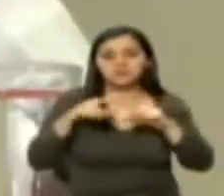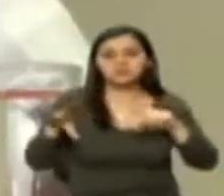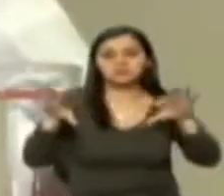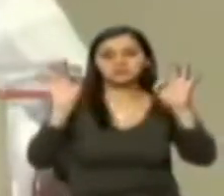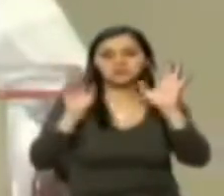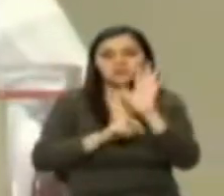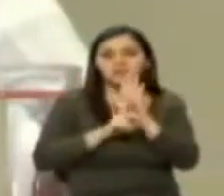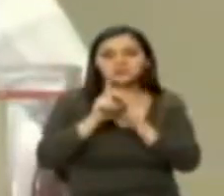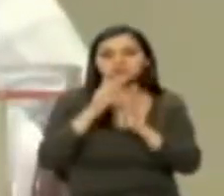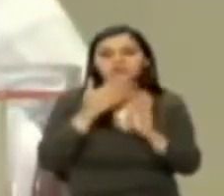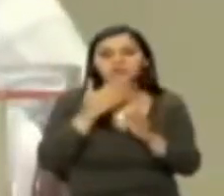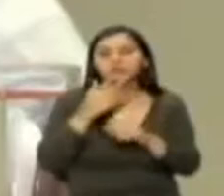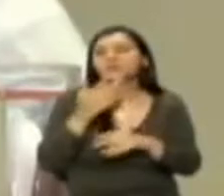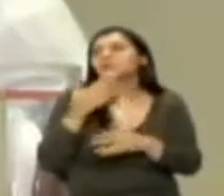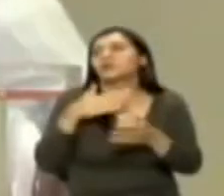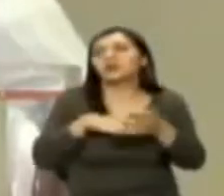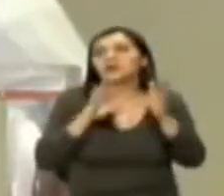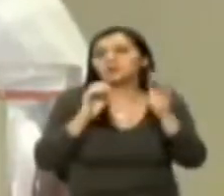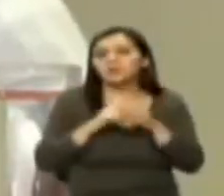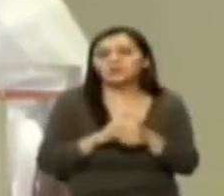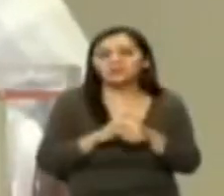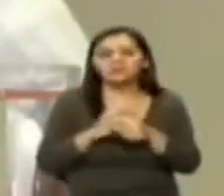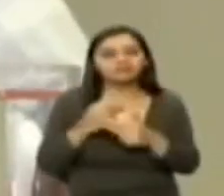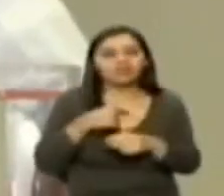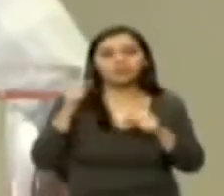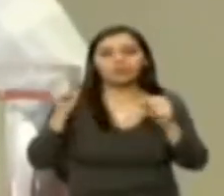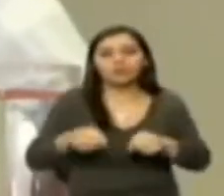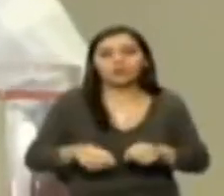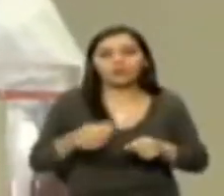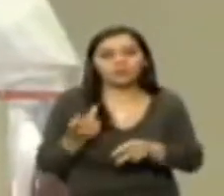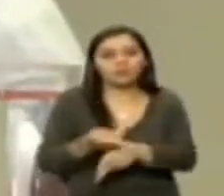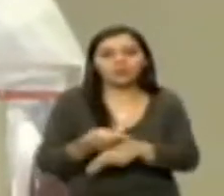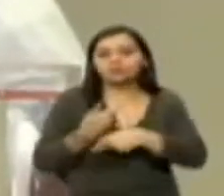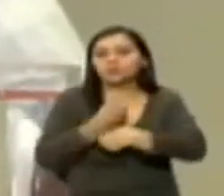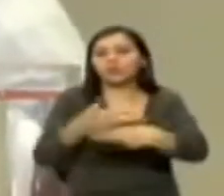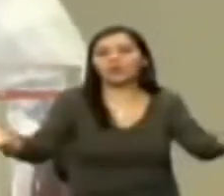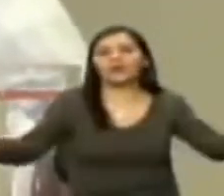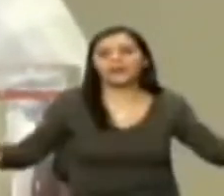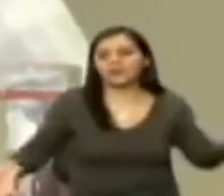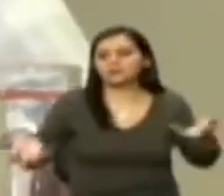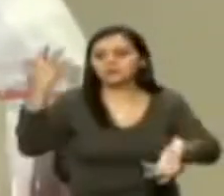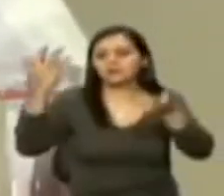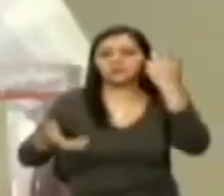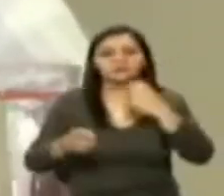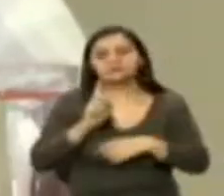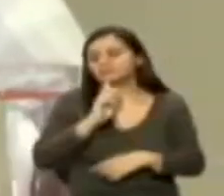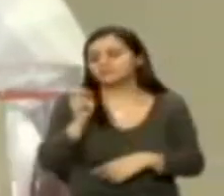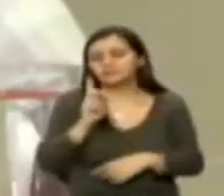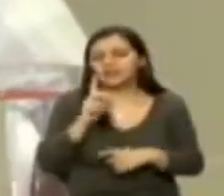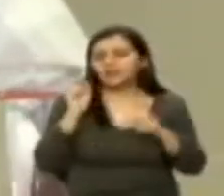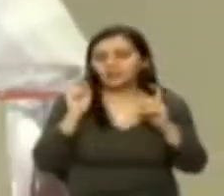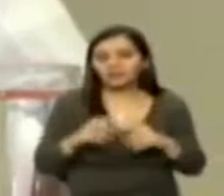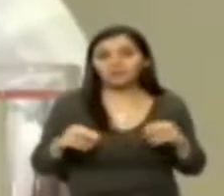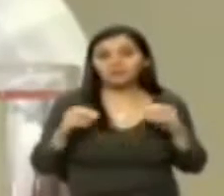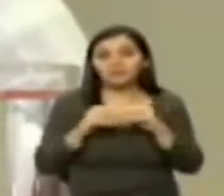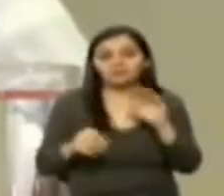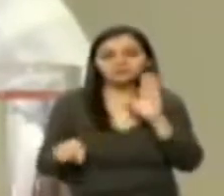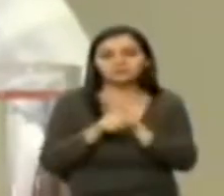desarrollo. No es que se puede hacer cualquier actividad productiva en Amazonía, no podemos hacer actividades que tienen grandes